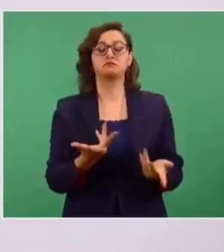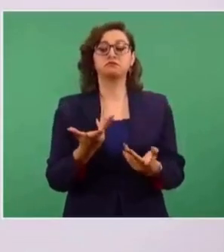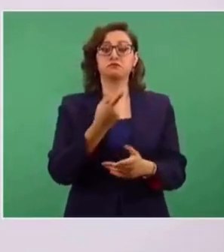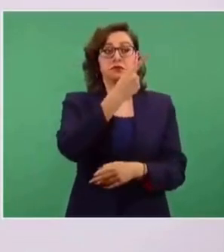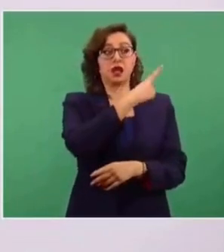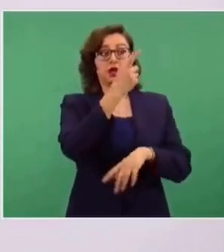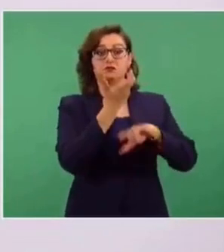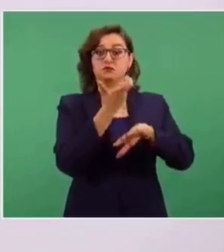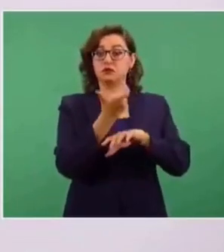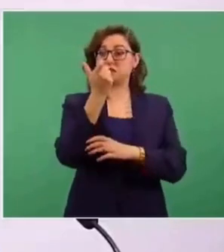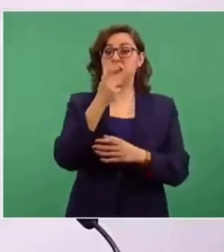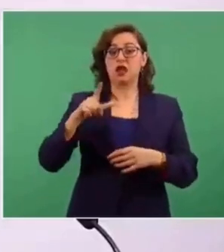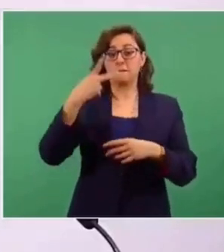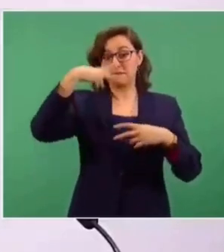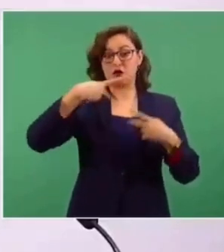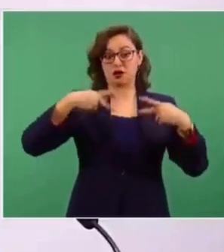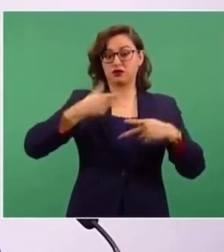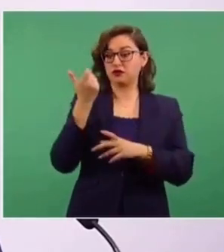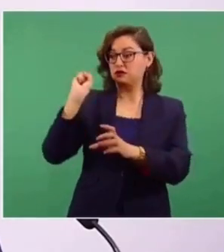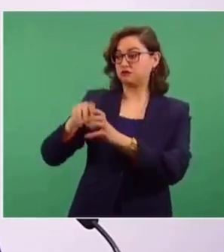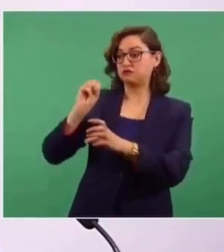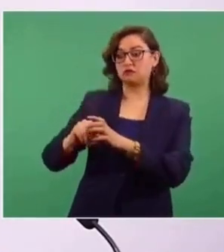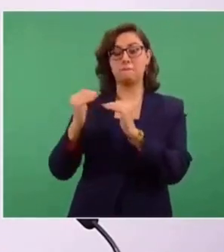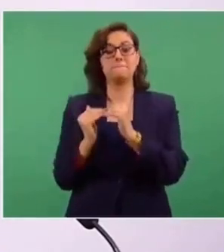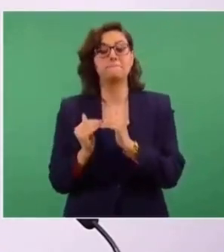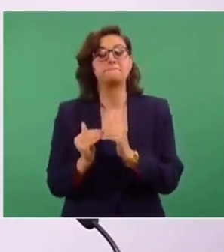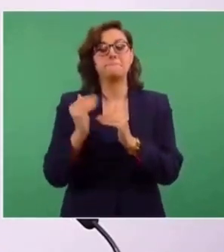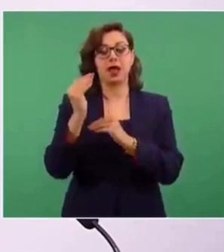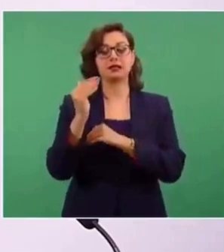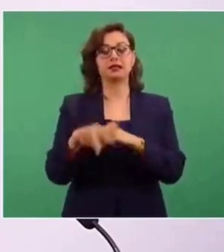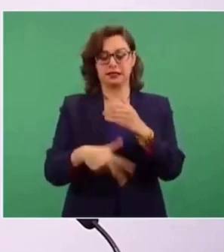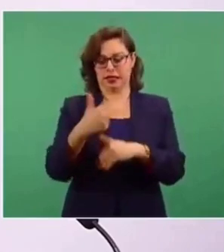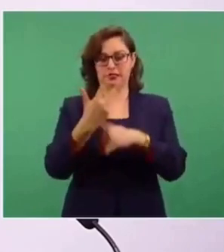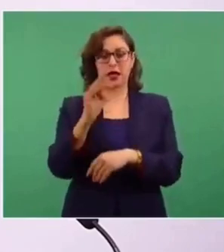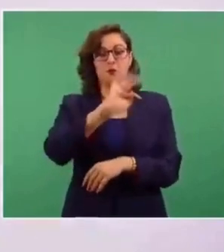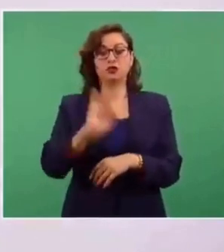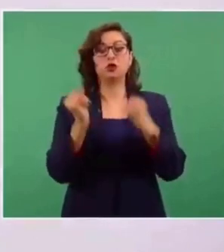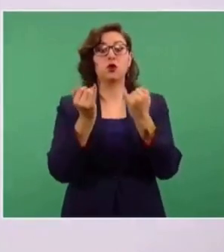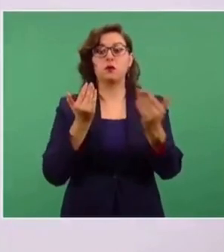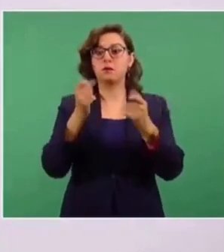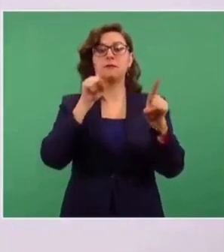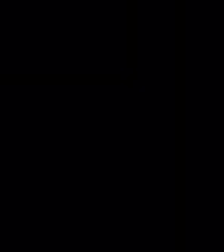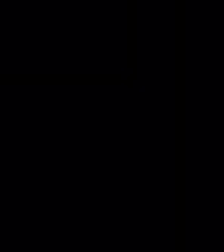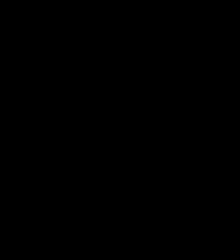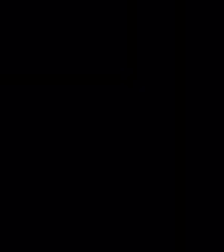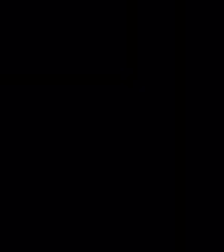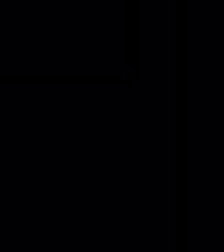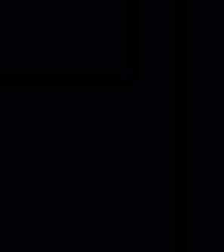aumentar las remesas en 13% en relación con el mismo periodo del año pasado.